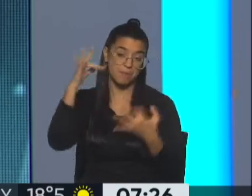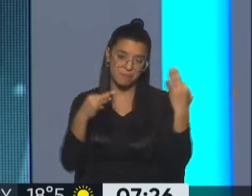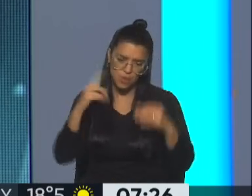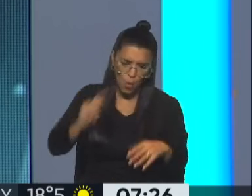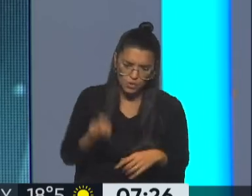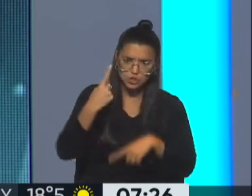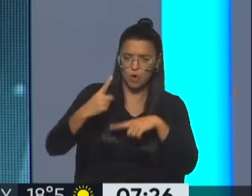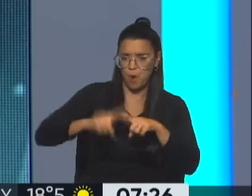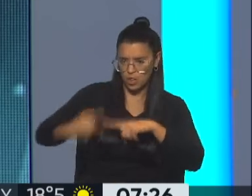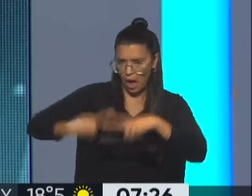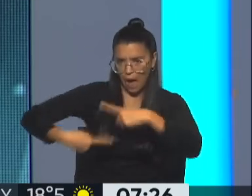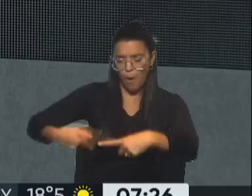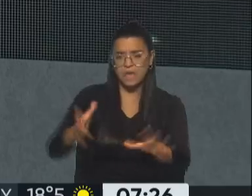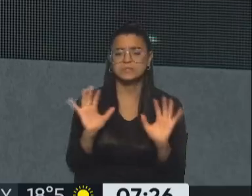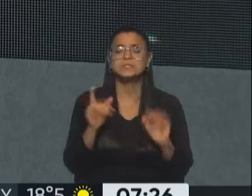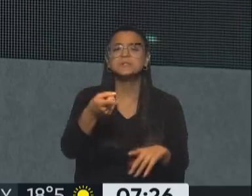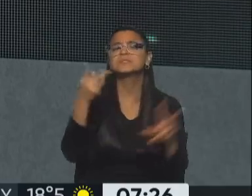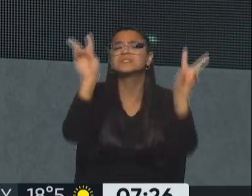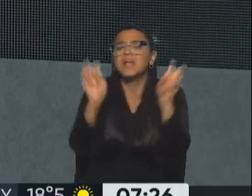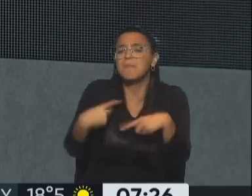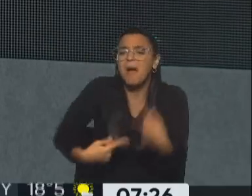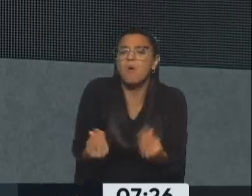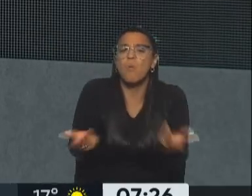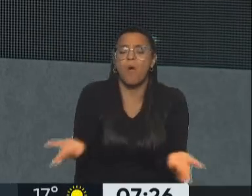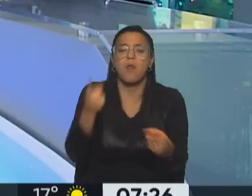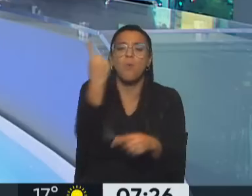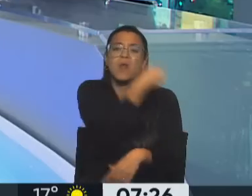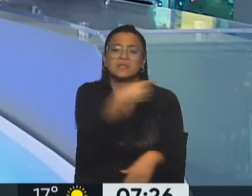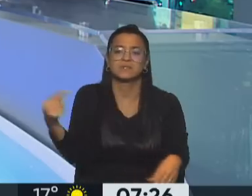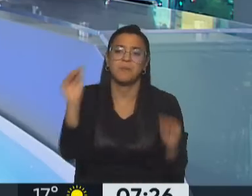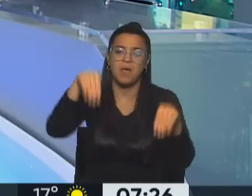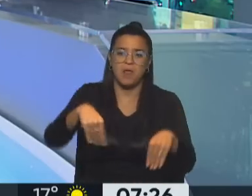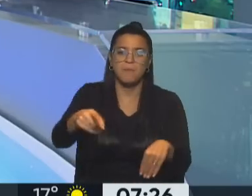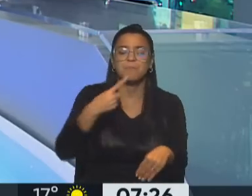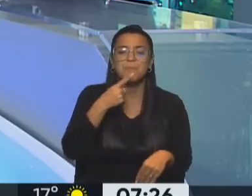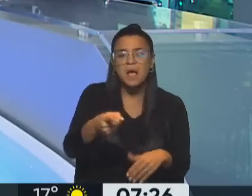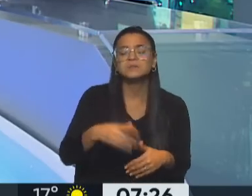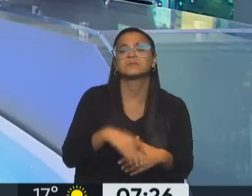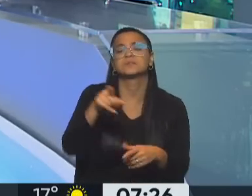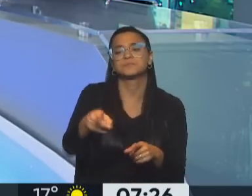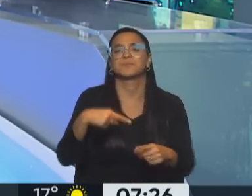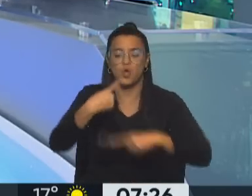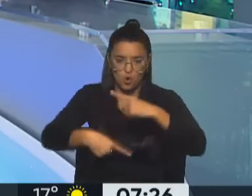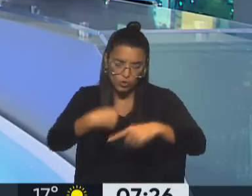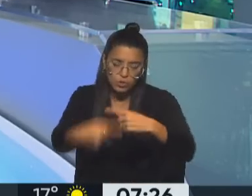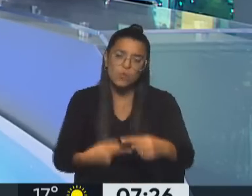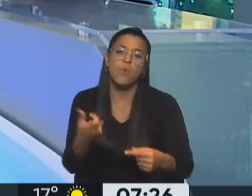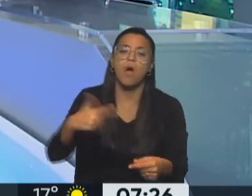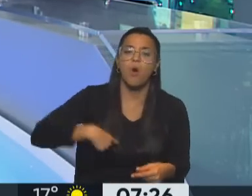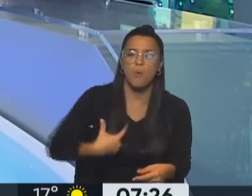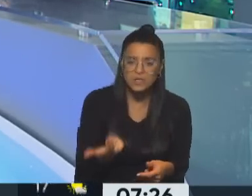que va a seguir avanzando. ¿Con qué temas sigue la Comisión de Juicio Político? Una semana más, la próxima semana va a seguir el tema de la obra social,